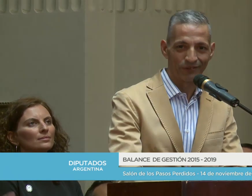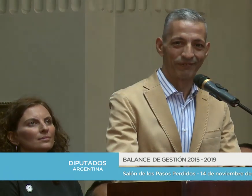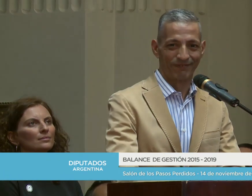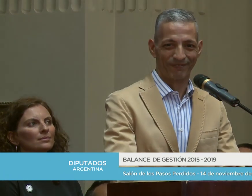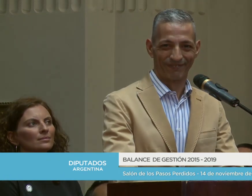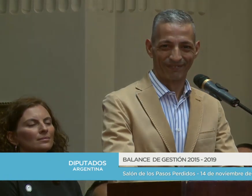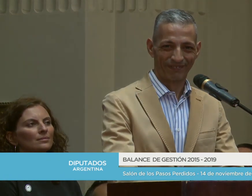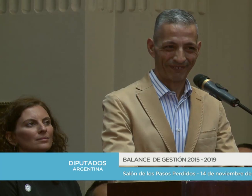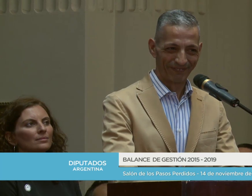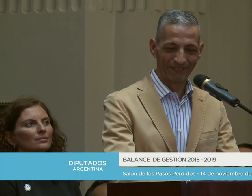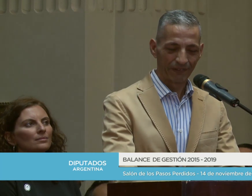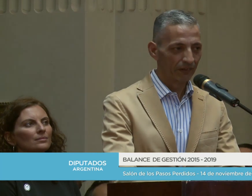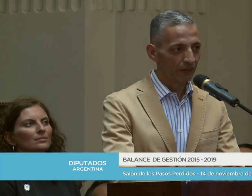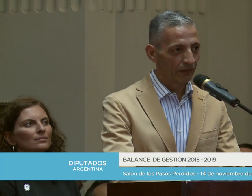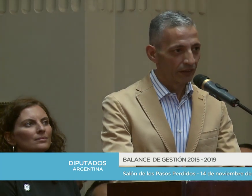y hueso.